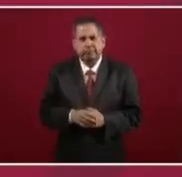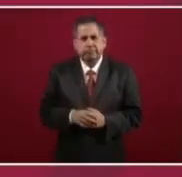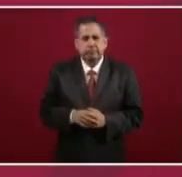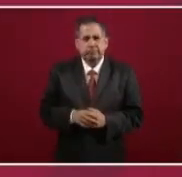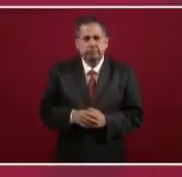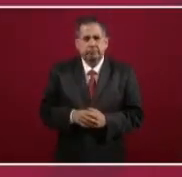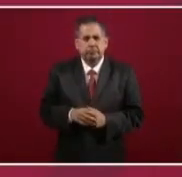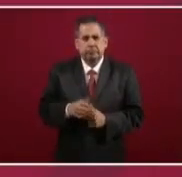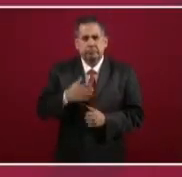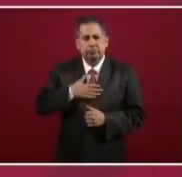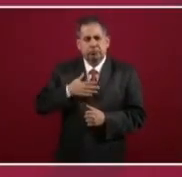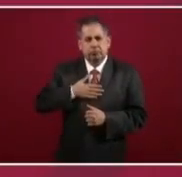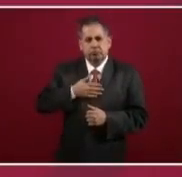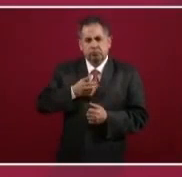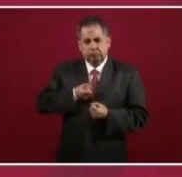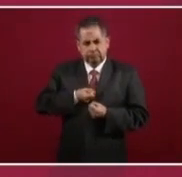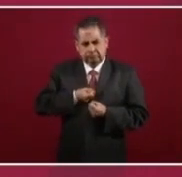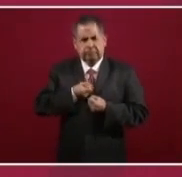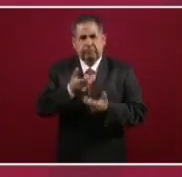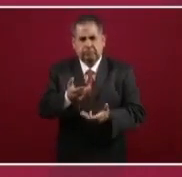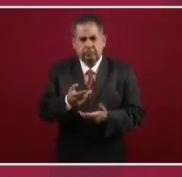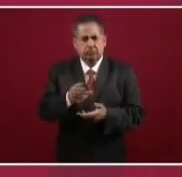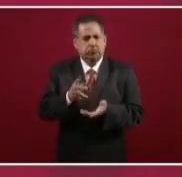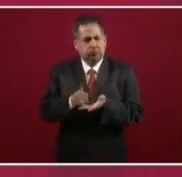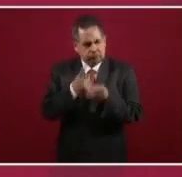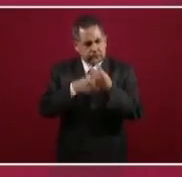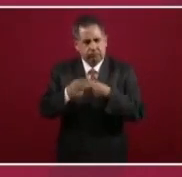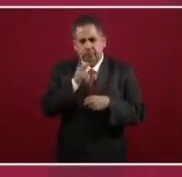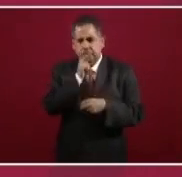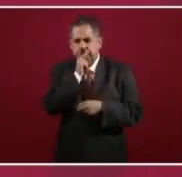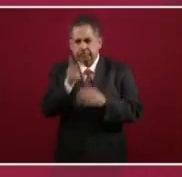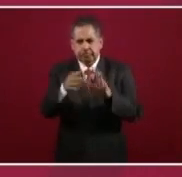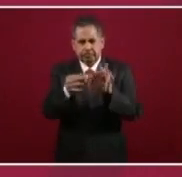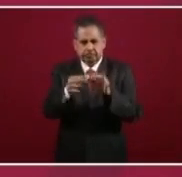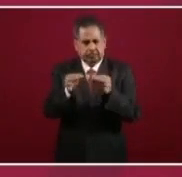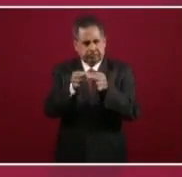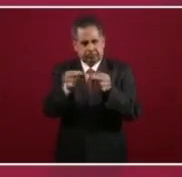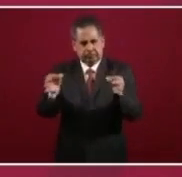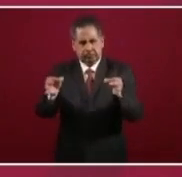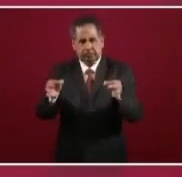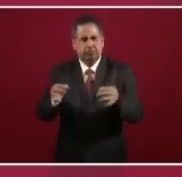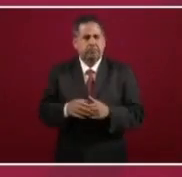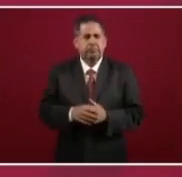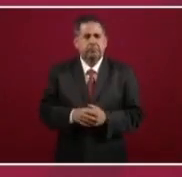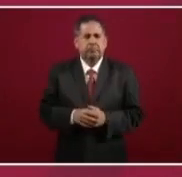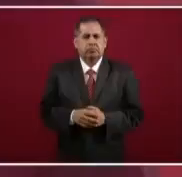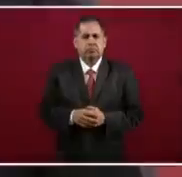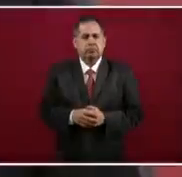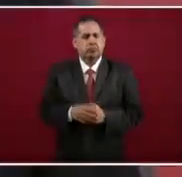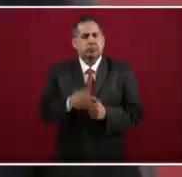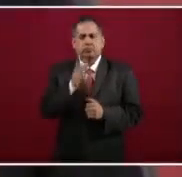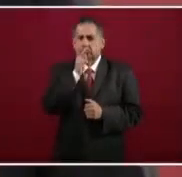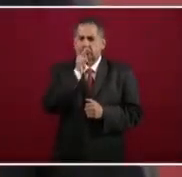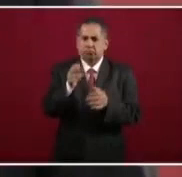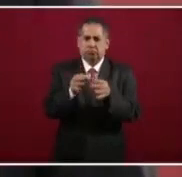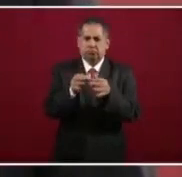lo de mi expresión retomando la frase de